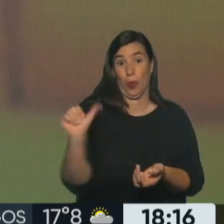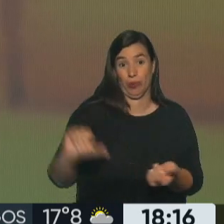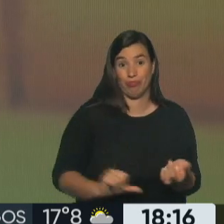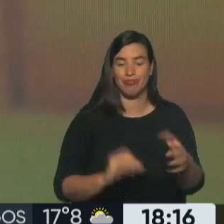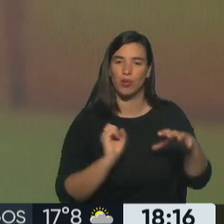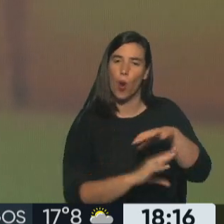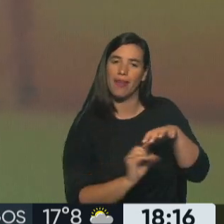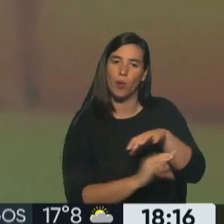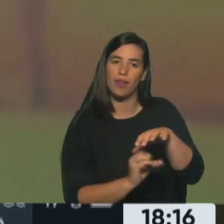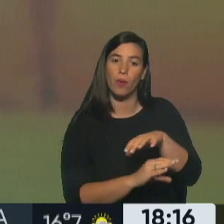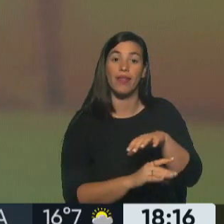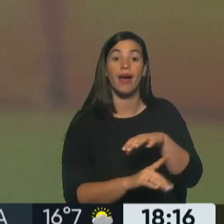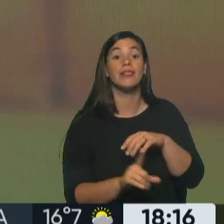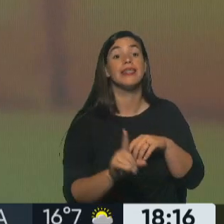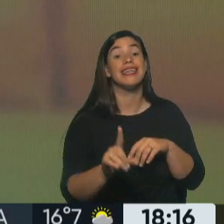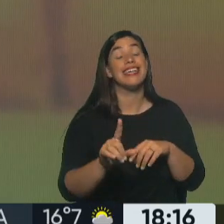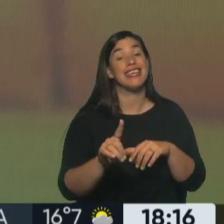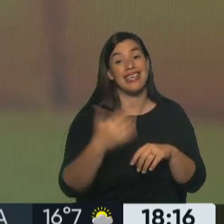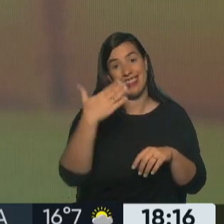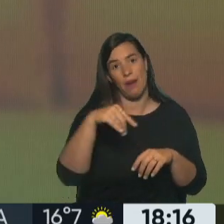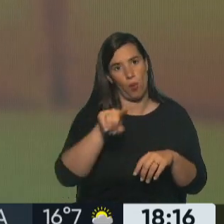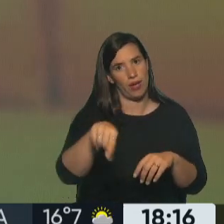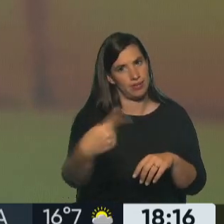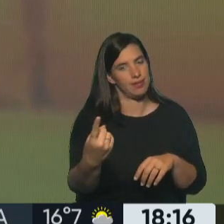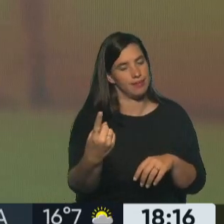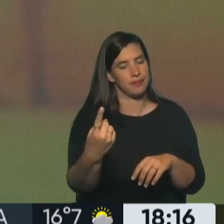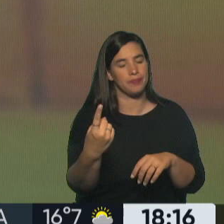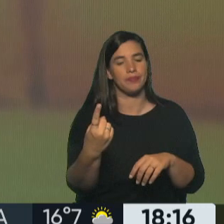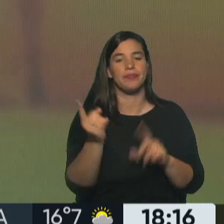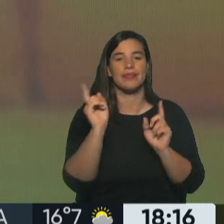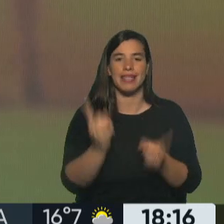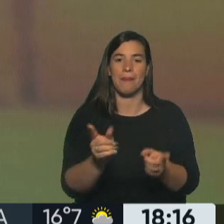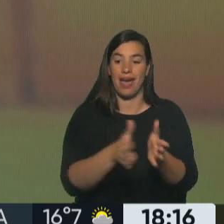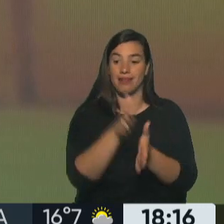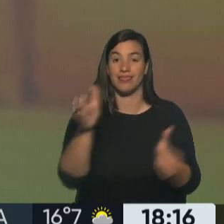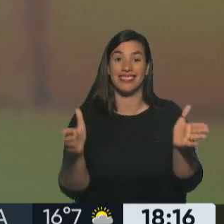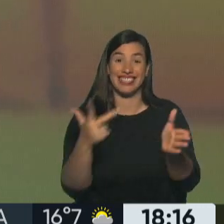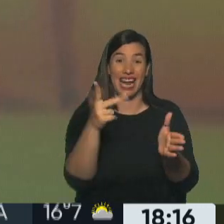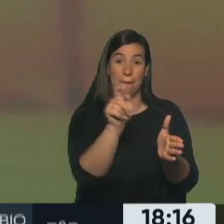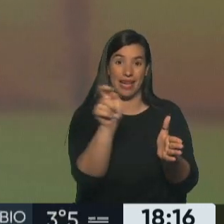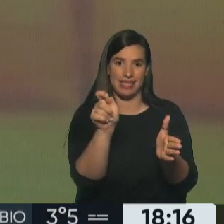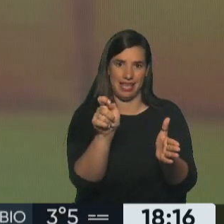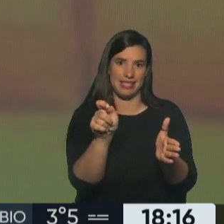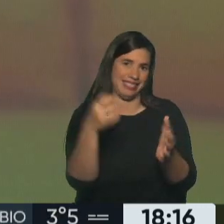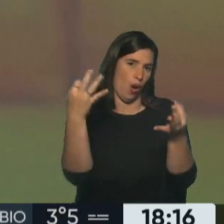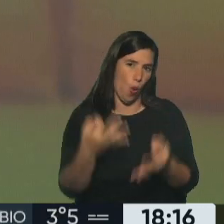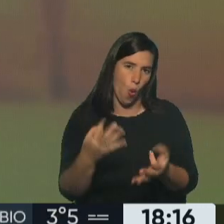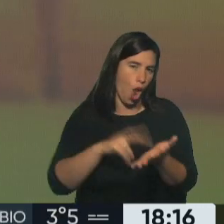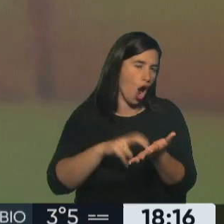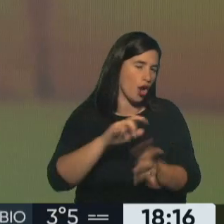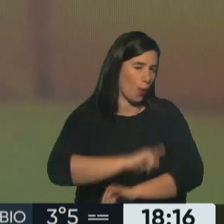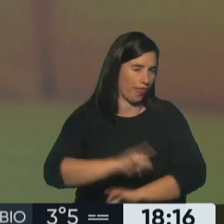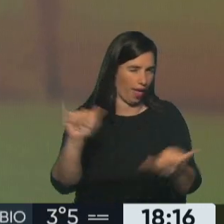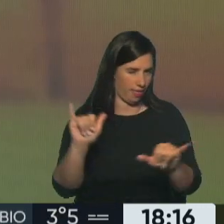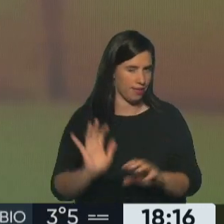gestión, y yo te anticiparía que la segunda no está muy lejos en el tiempo, también dentro del primer trimestre me parece que vamos a tener novedades.